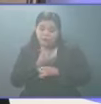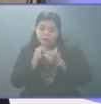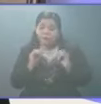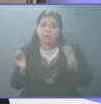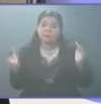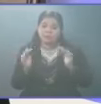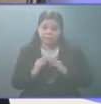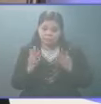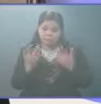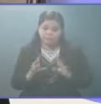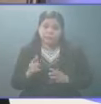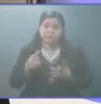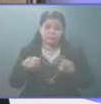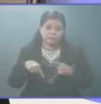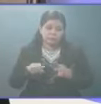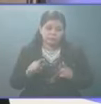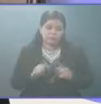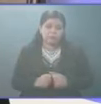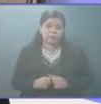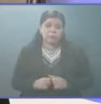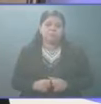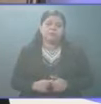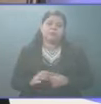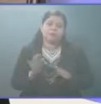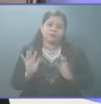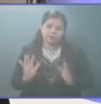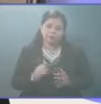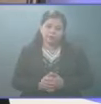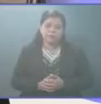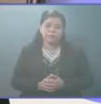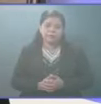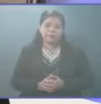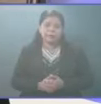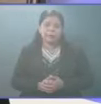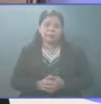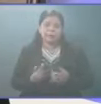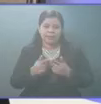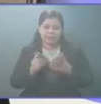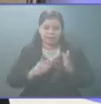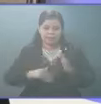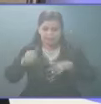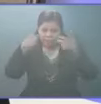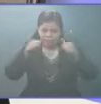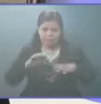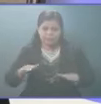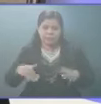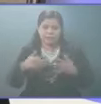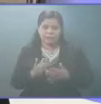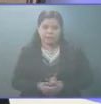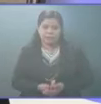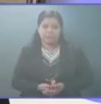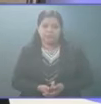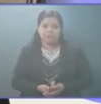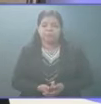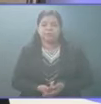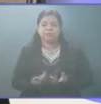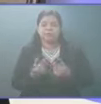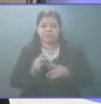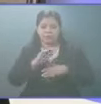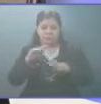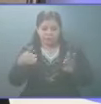en estadía permanente. Ahora, la pandemia, así como se enfrentó en todos los